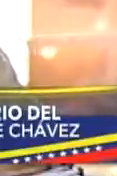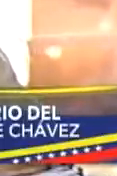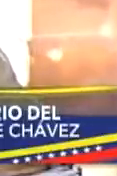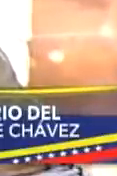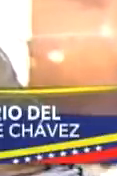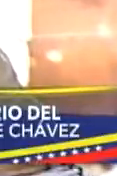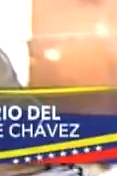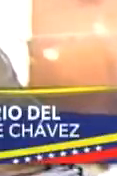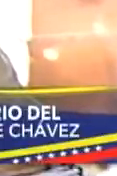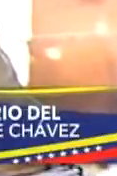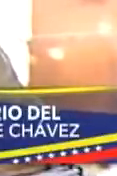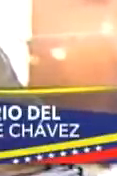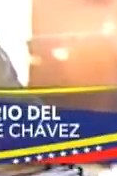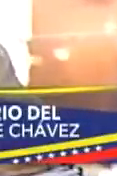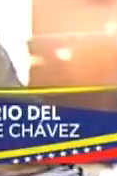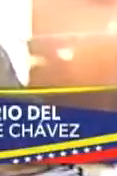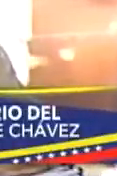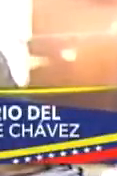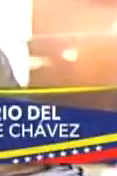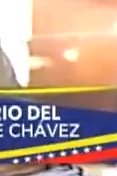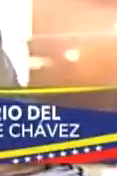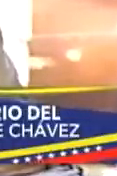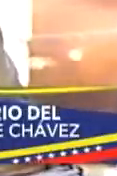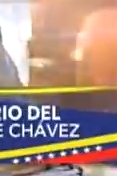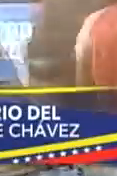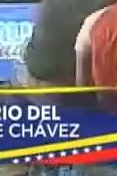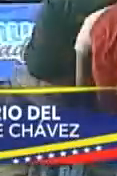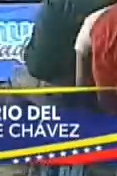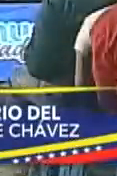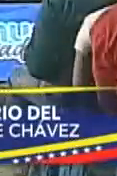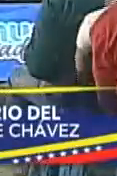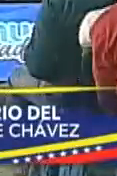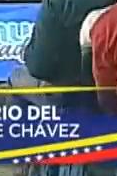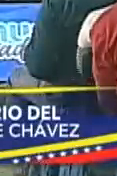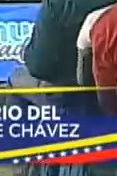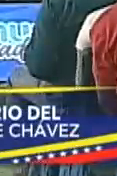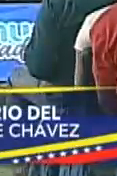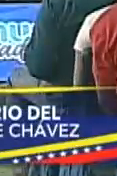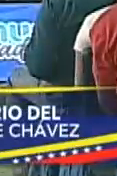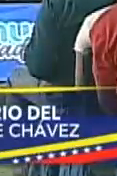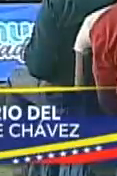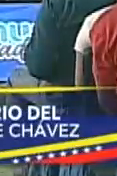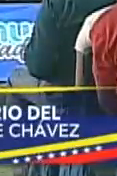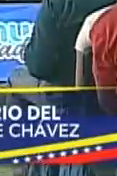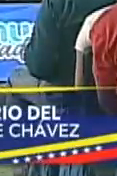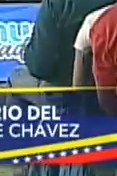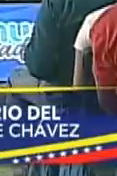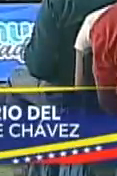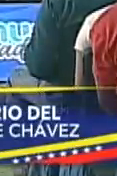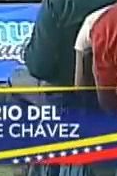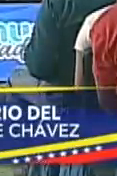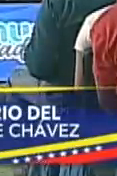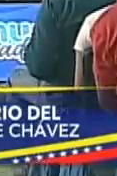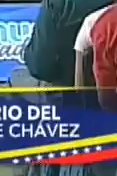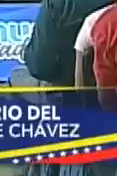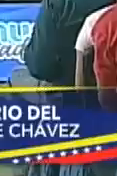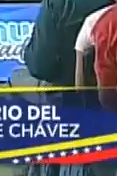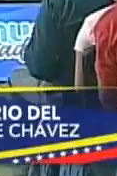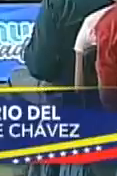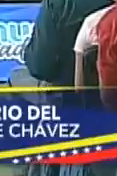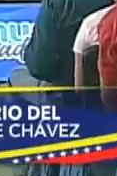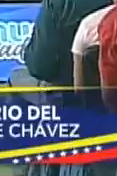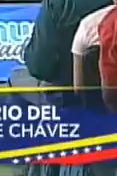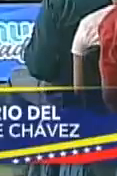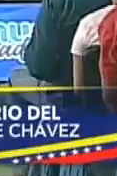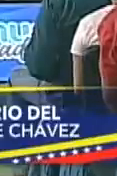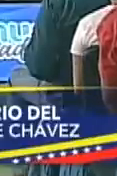Y todos nos debemos al socialismo territorial. Todos. Y los que tenemos responsabilidades